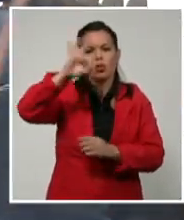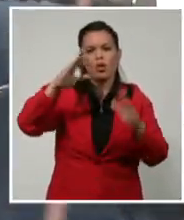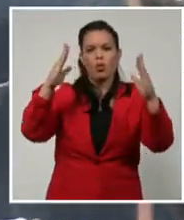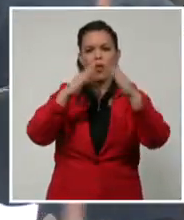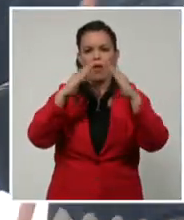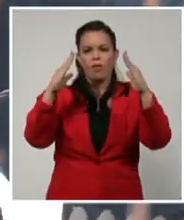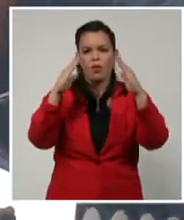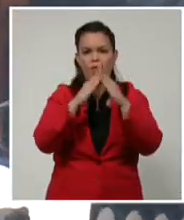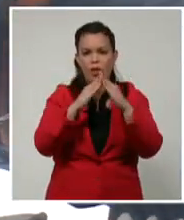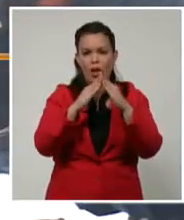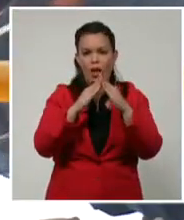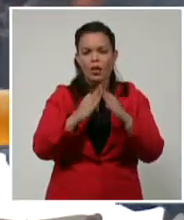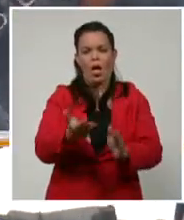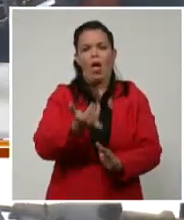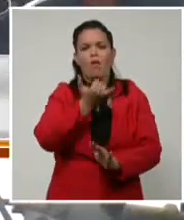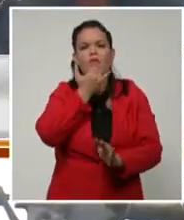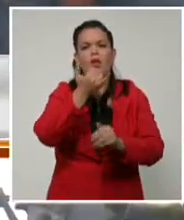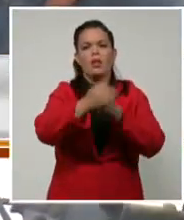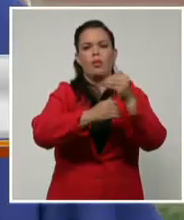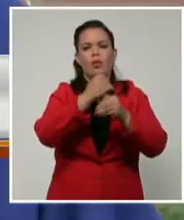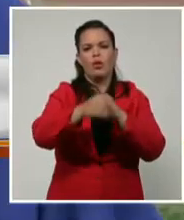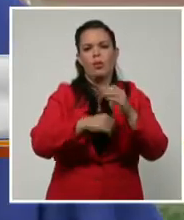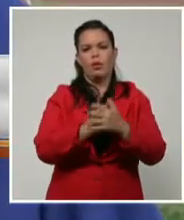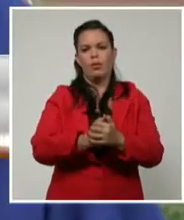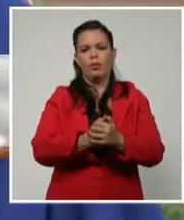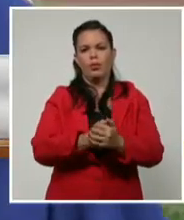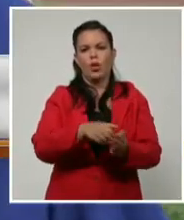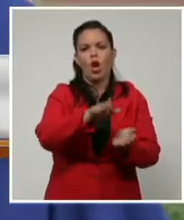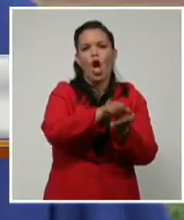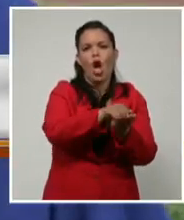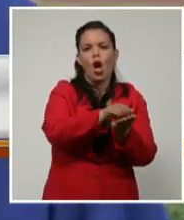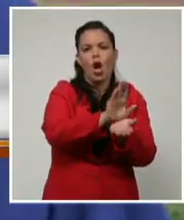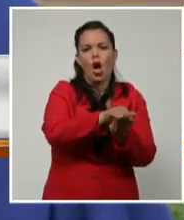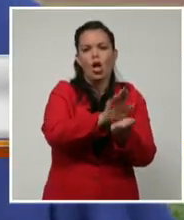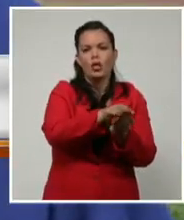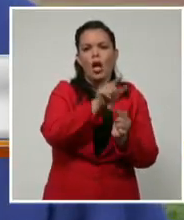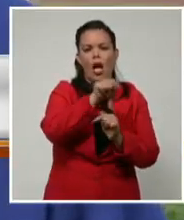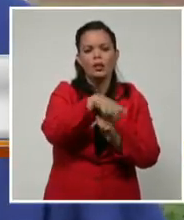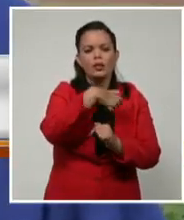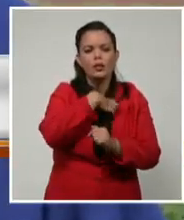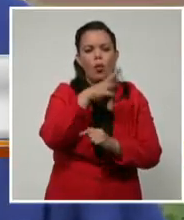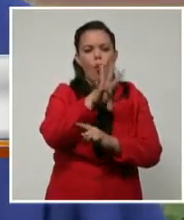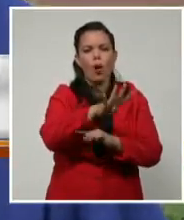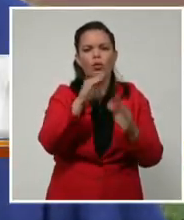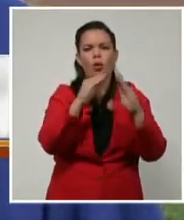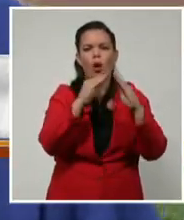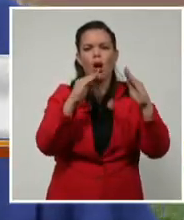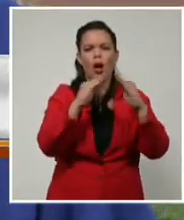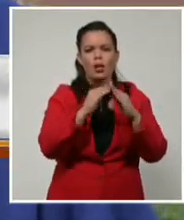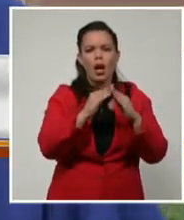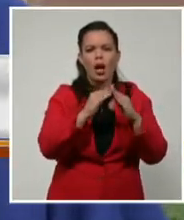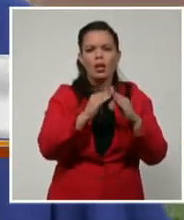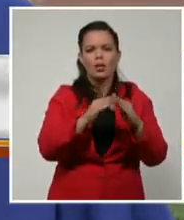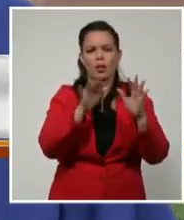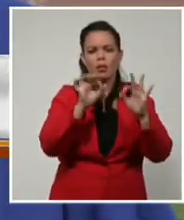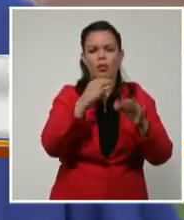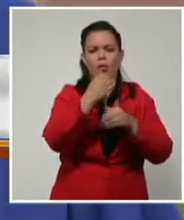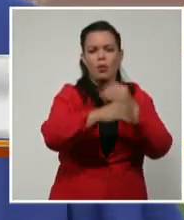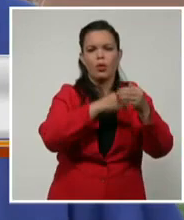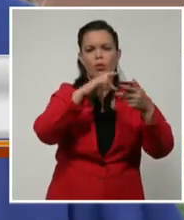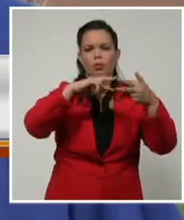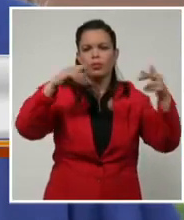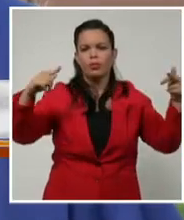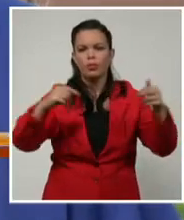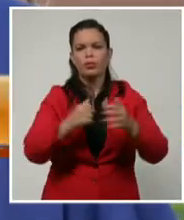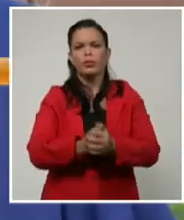con podridos se mantiene sostenido el servicio sólo 4 viviendo afectada en este momento y que a lo largo de los tres circuitos que tiene bueno